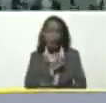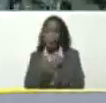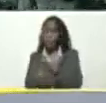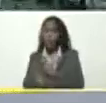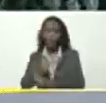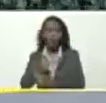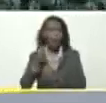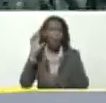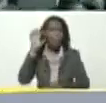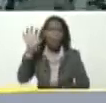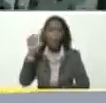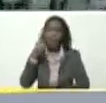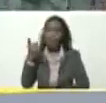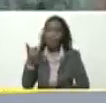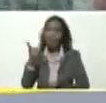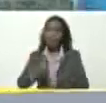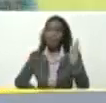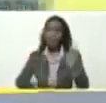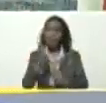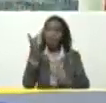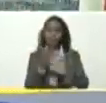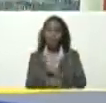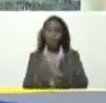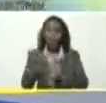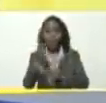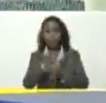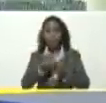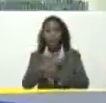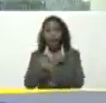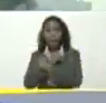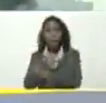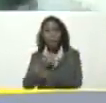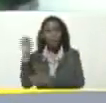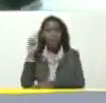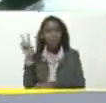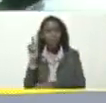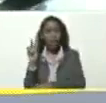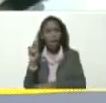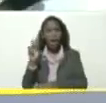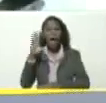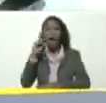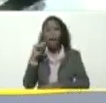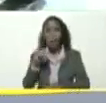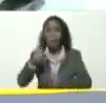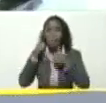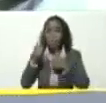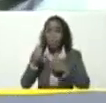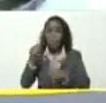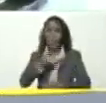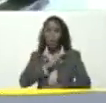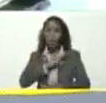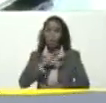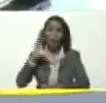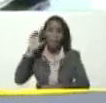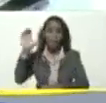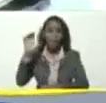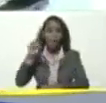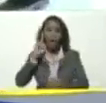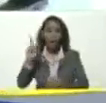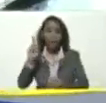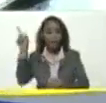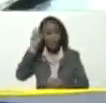Abreu. Y desarrollaba la tesis del amor a Venezuela, a hablar bien de su patria. Y así él